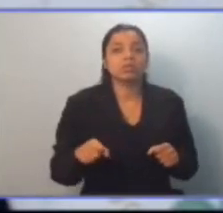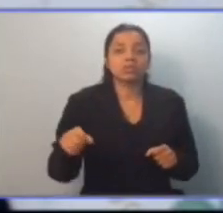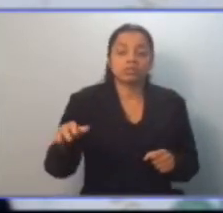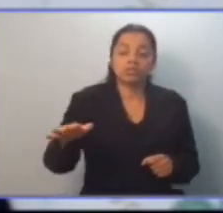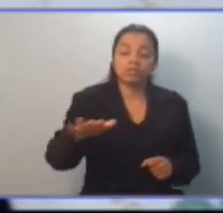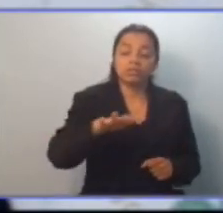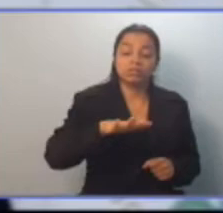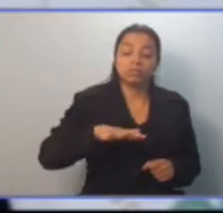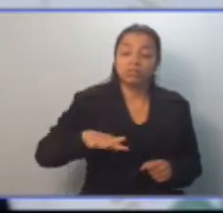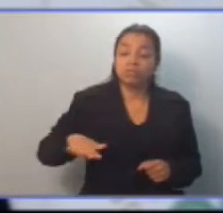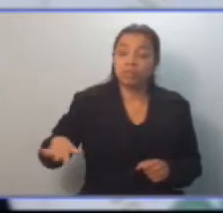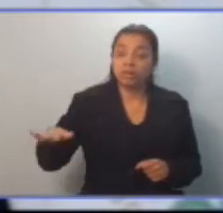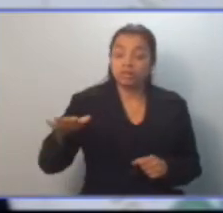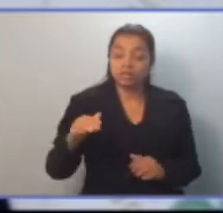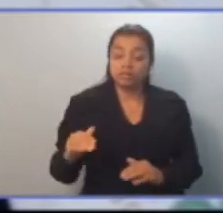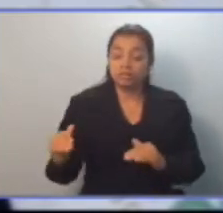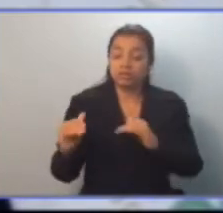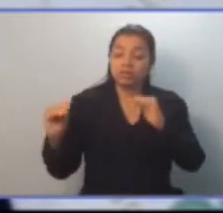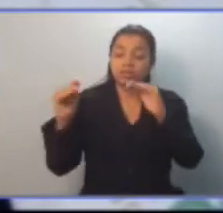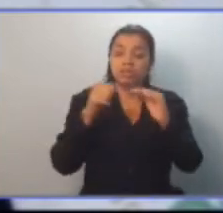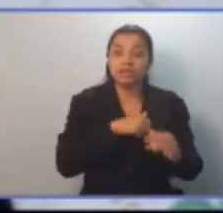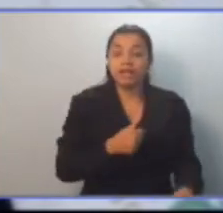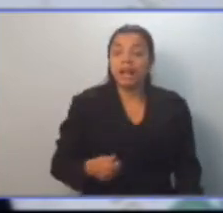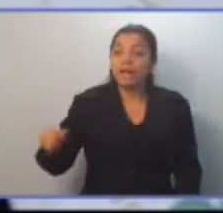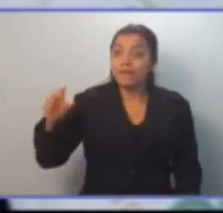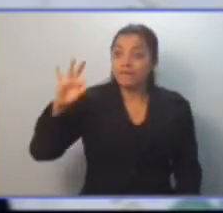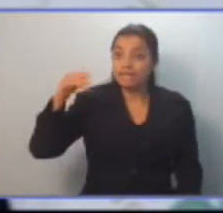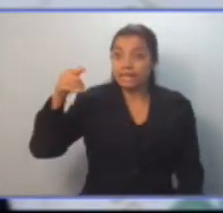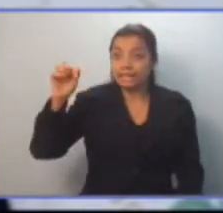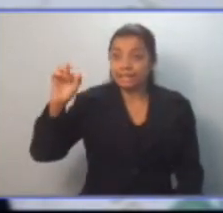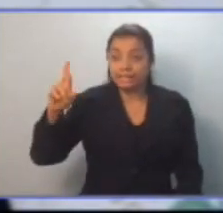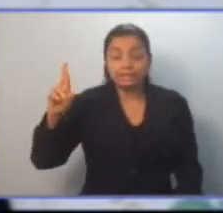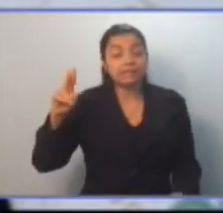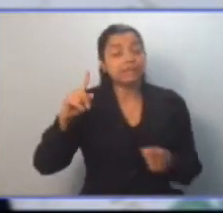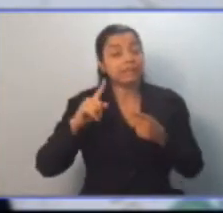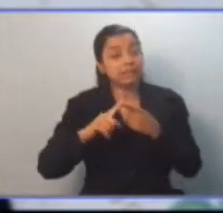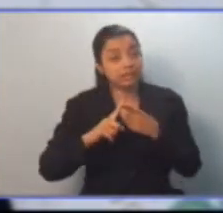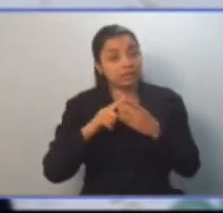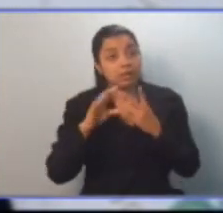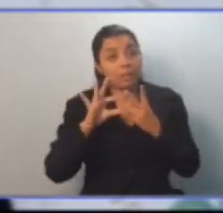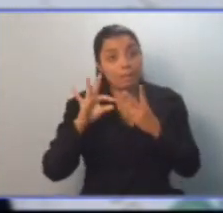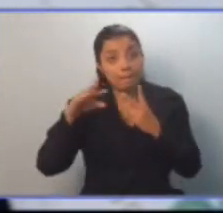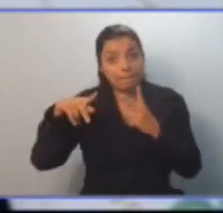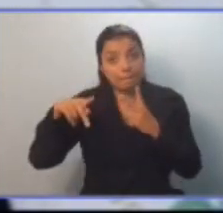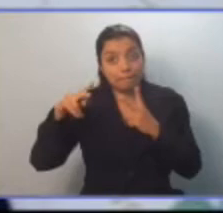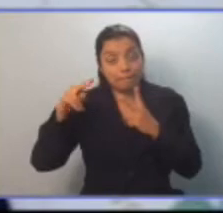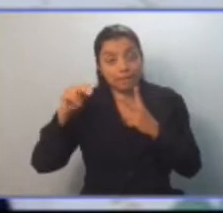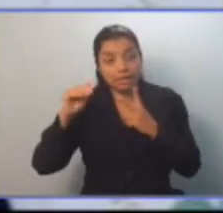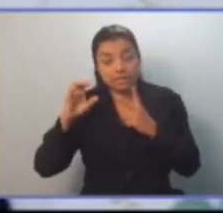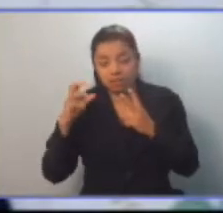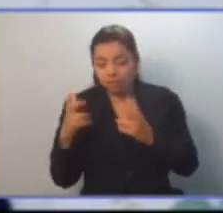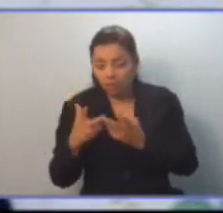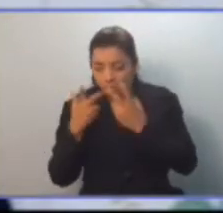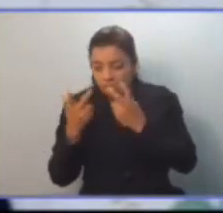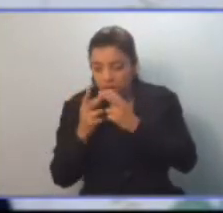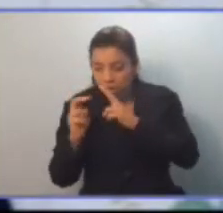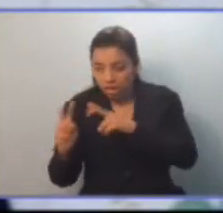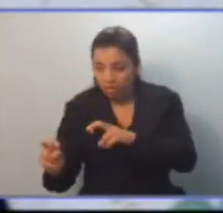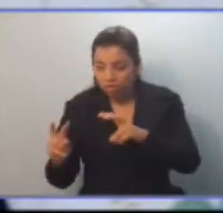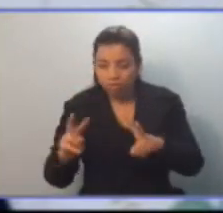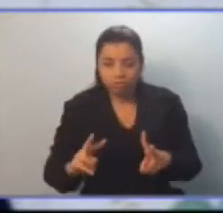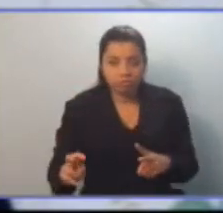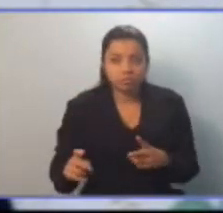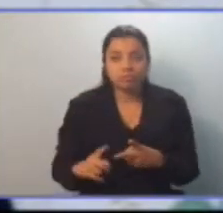estén la Fiscalía General de la República, la Policía Investigativa o Policía Nacional Civil, que